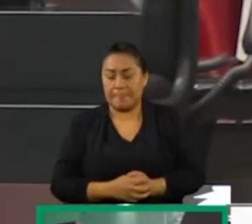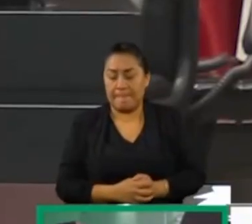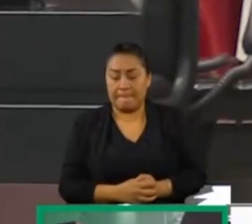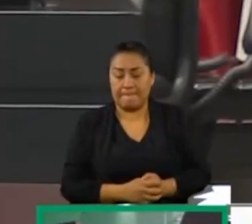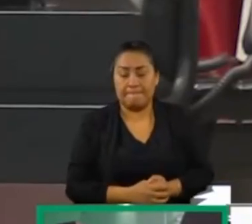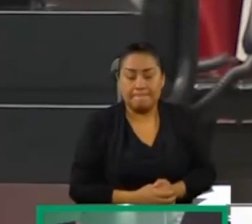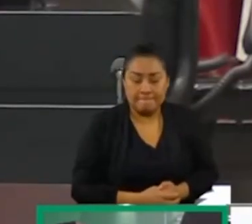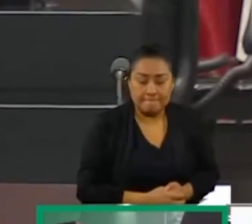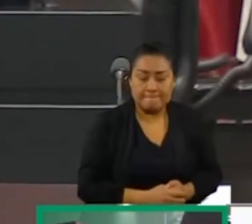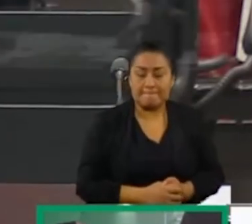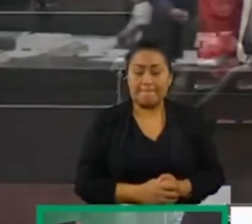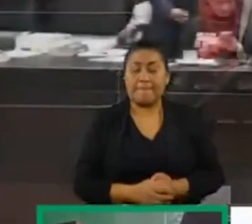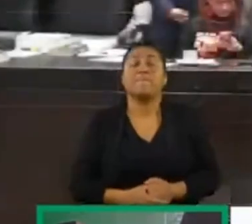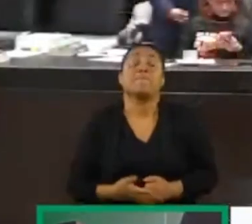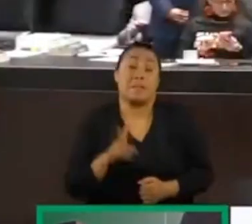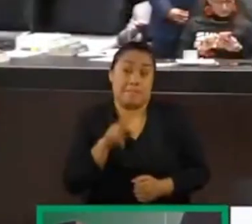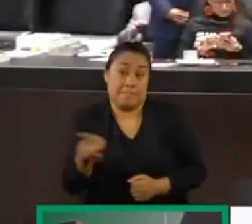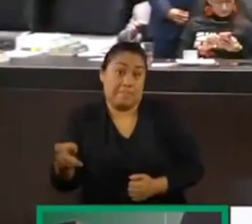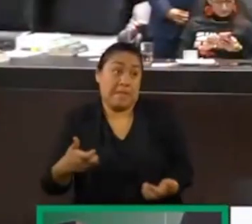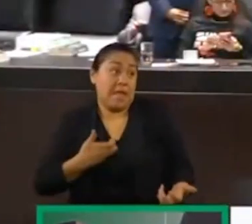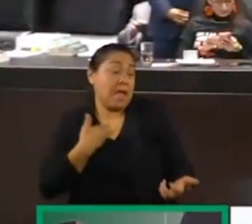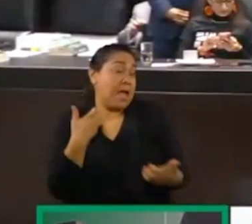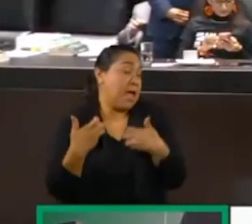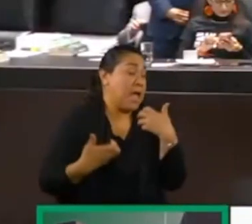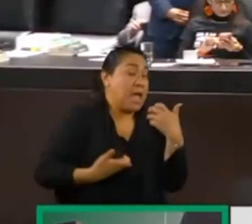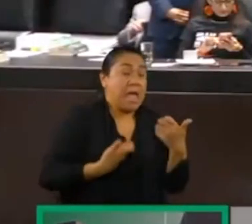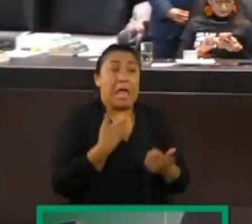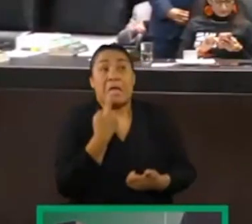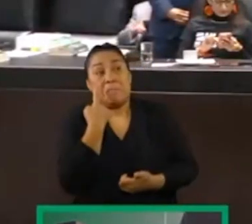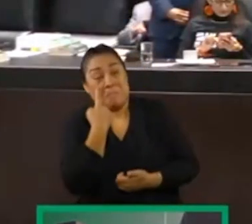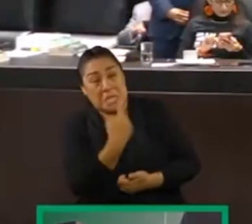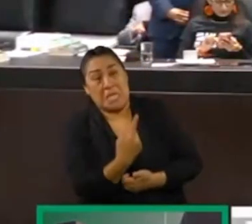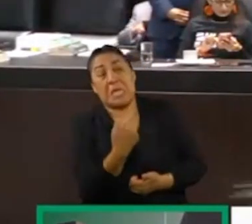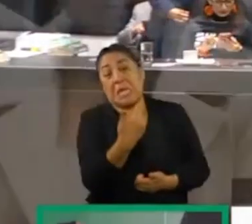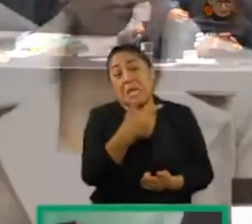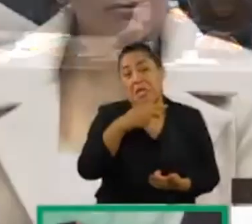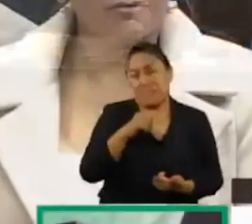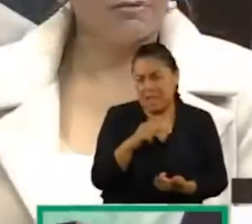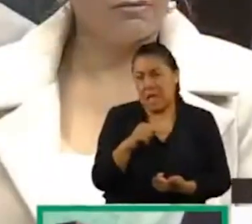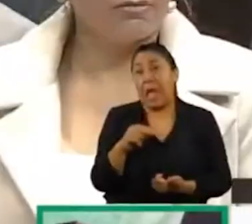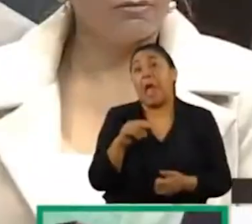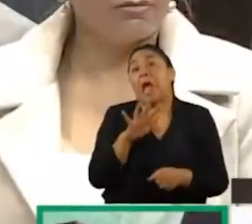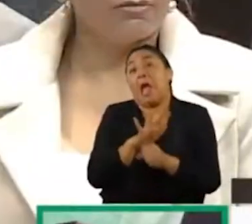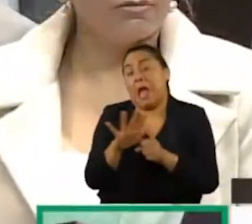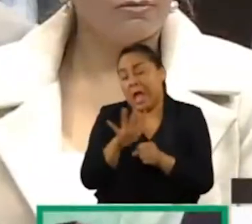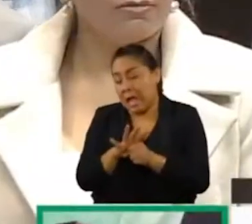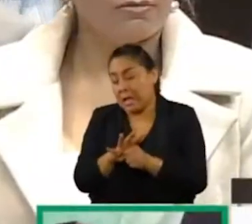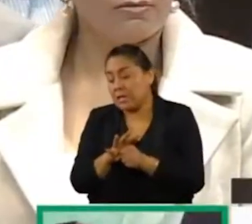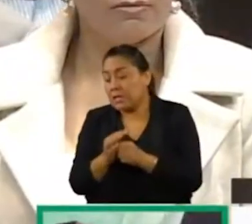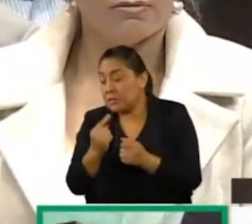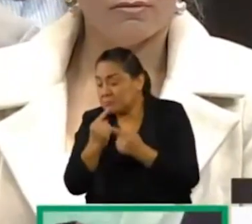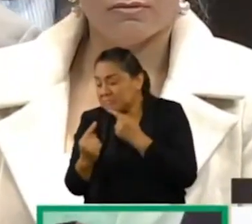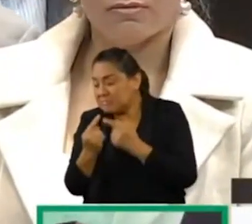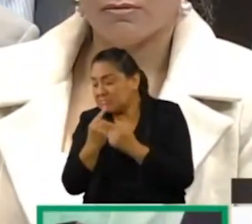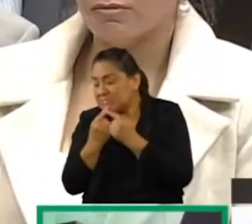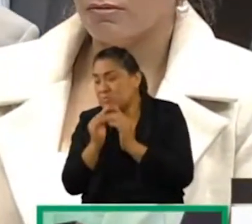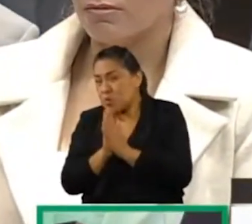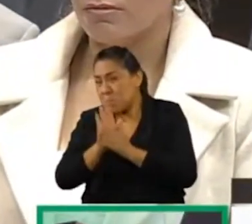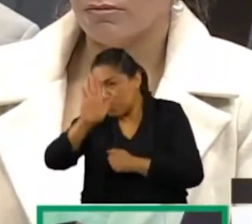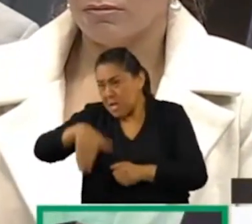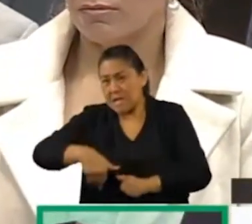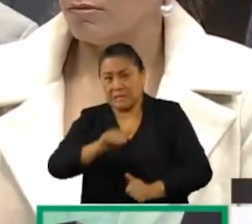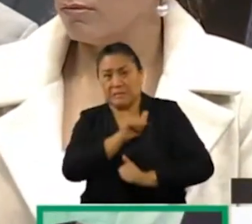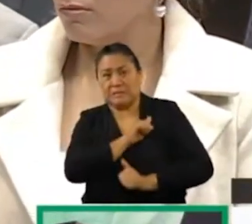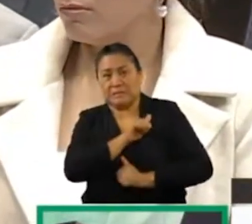Adelante, diputado. Se rasgan las vestiduras por la Guardia Nacional, pero en privado piden soldados para cuidar sus